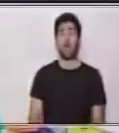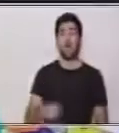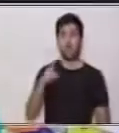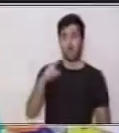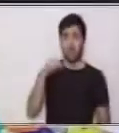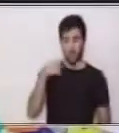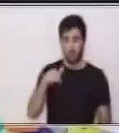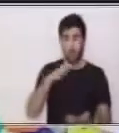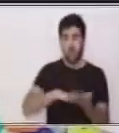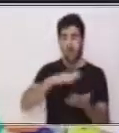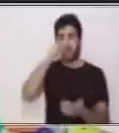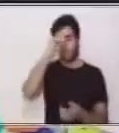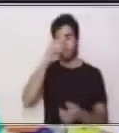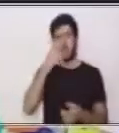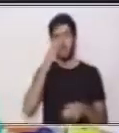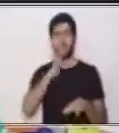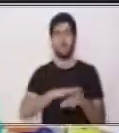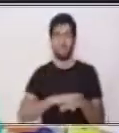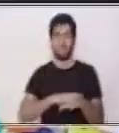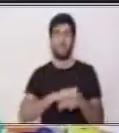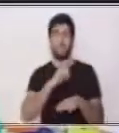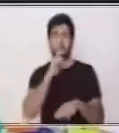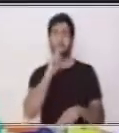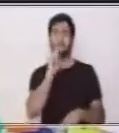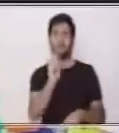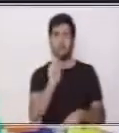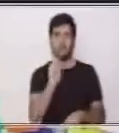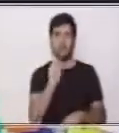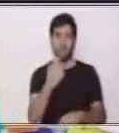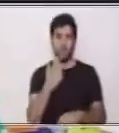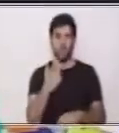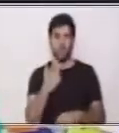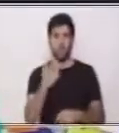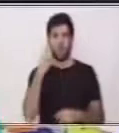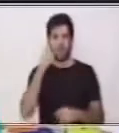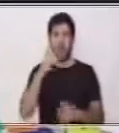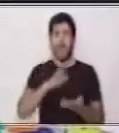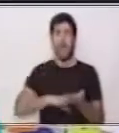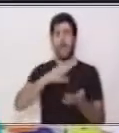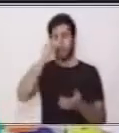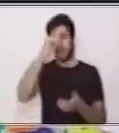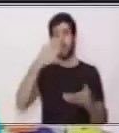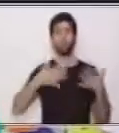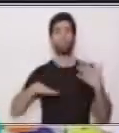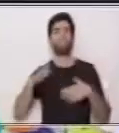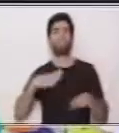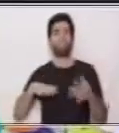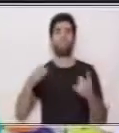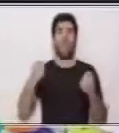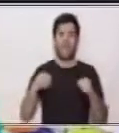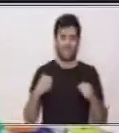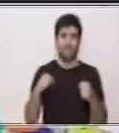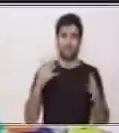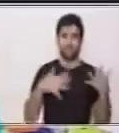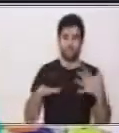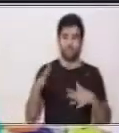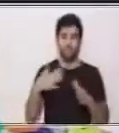más divertido, que es lo que se necesita, que tú te diviertas aprendiendo. Aprendiendo tienes